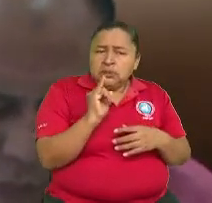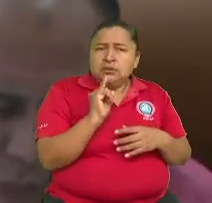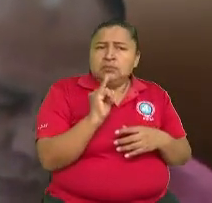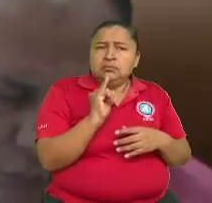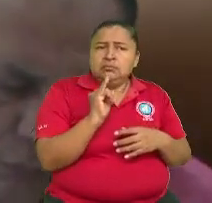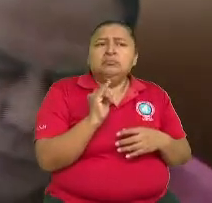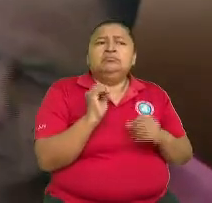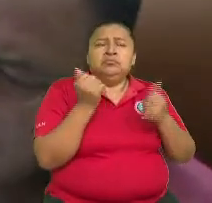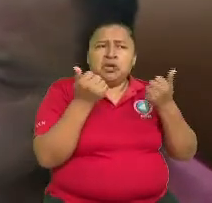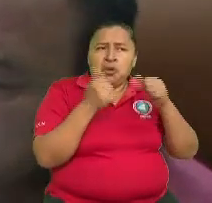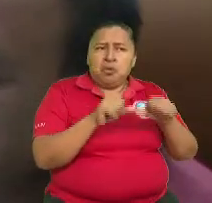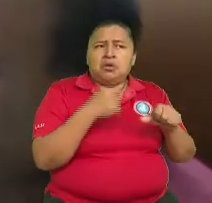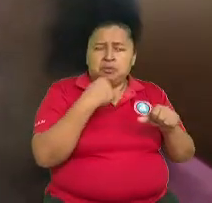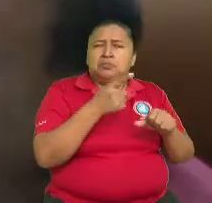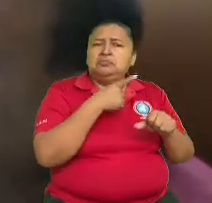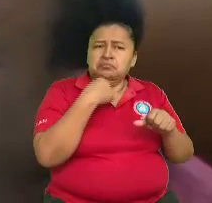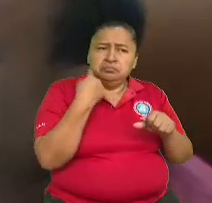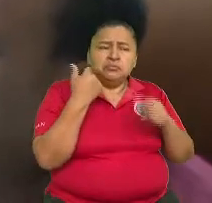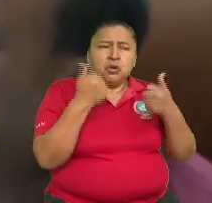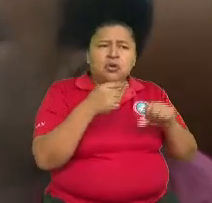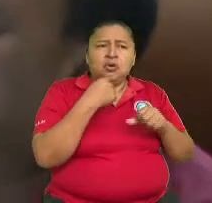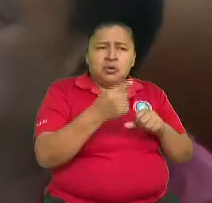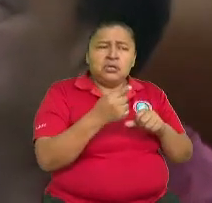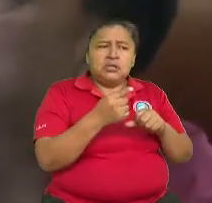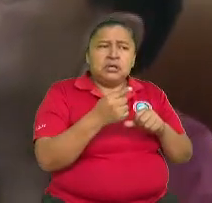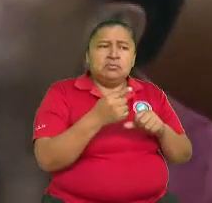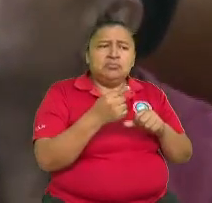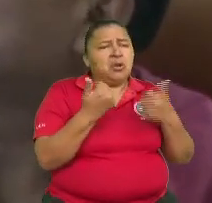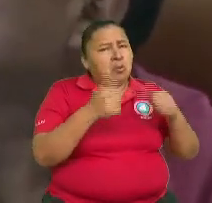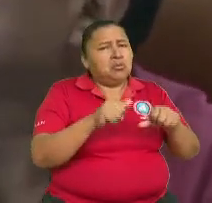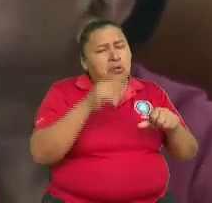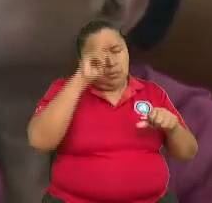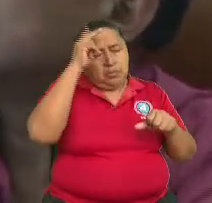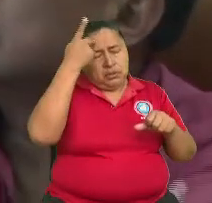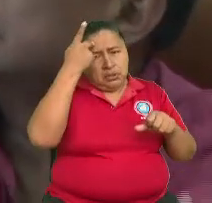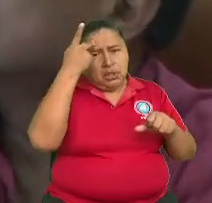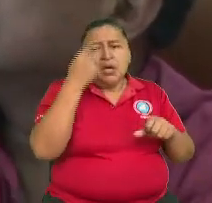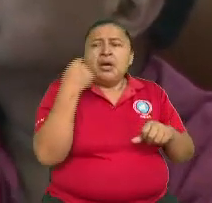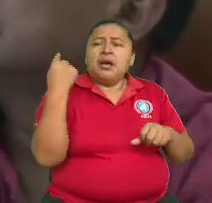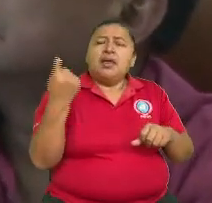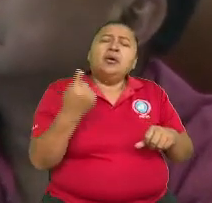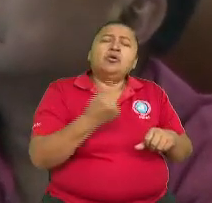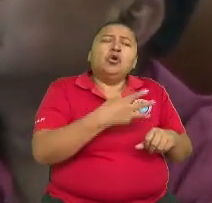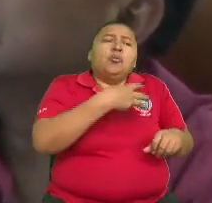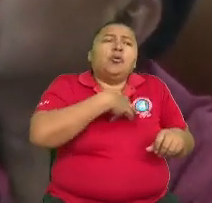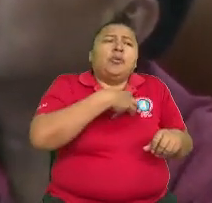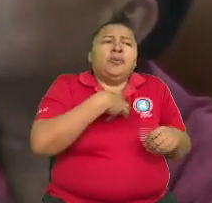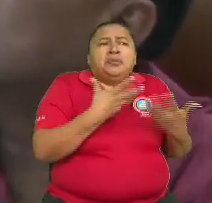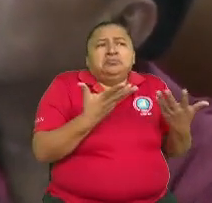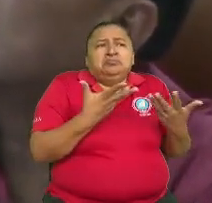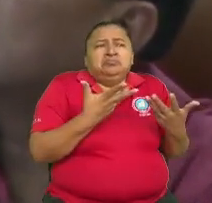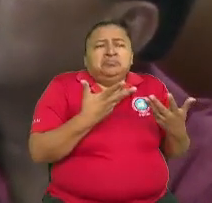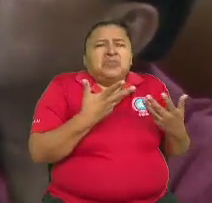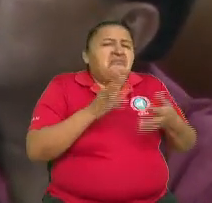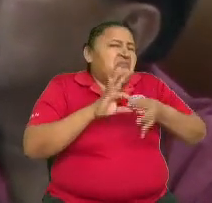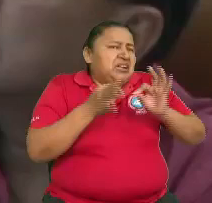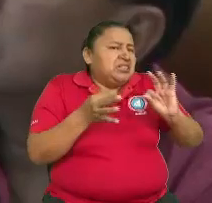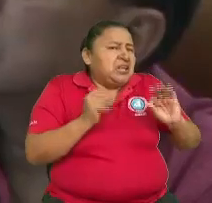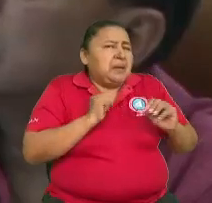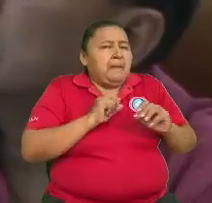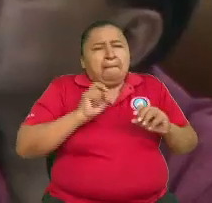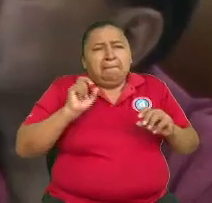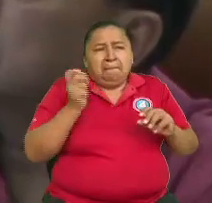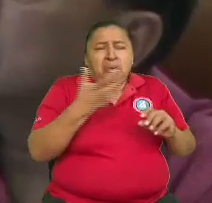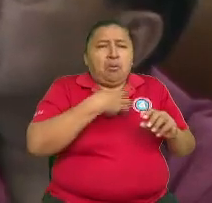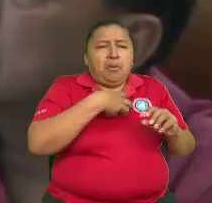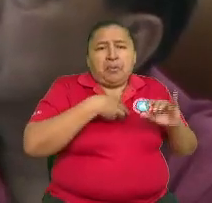como decimos en política, pichar su juego. Cada quien puede pichar su juego,